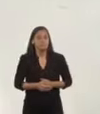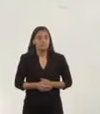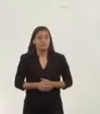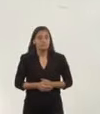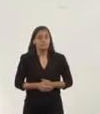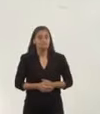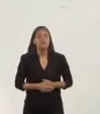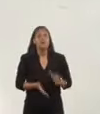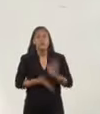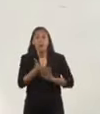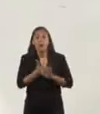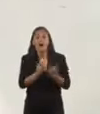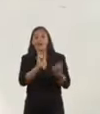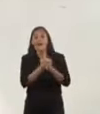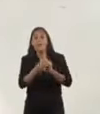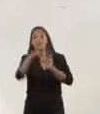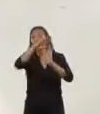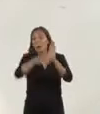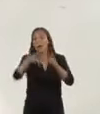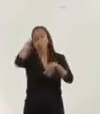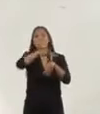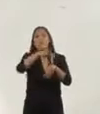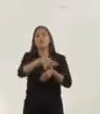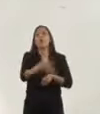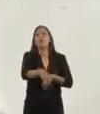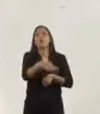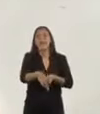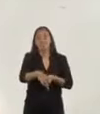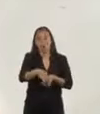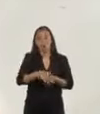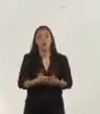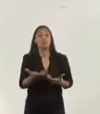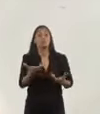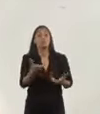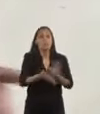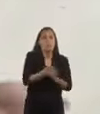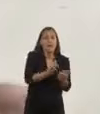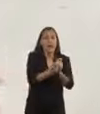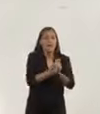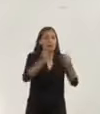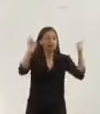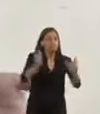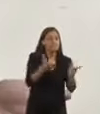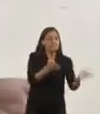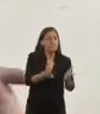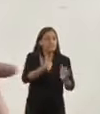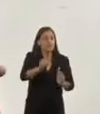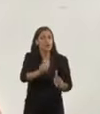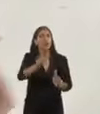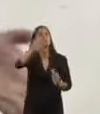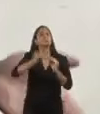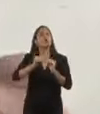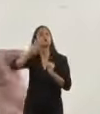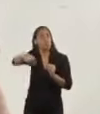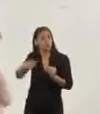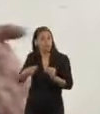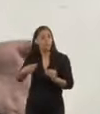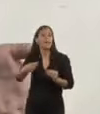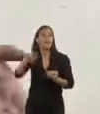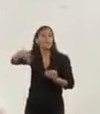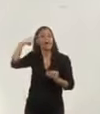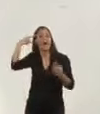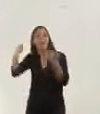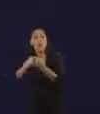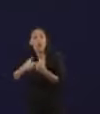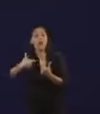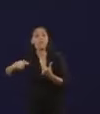haber cambio en el pmo en el programa atorio Y si va a haber una reducción Y si está motivado en algo esto digamos un acuerdo con las prepagas tiene